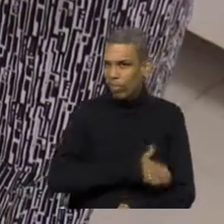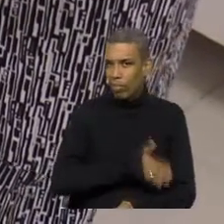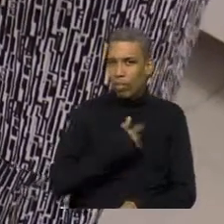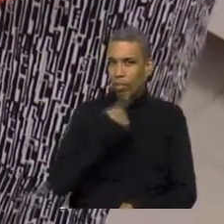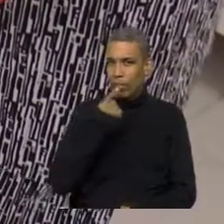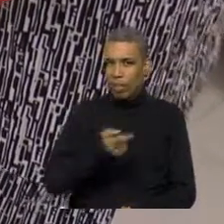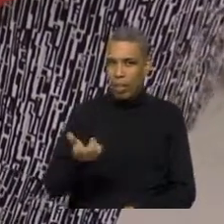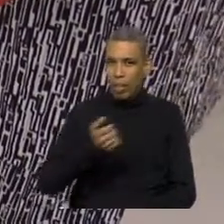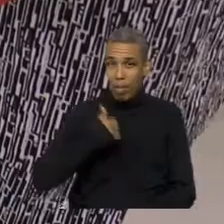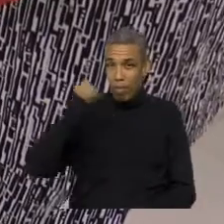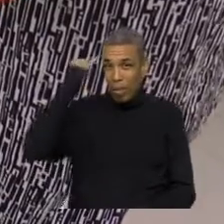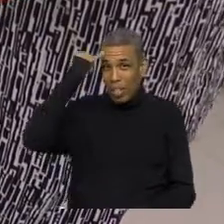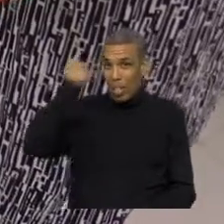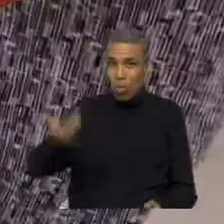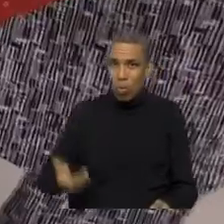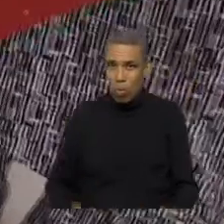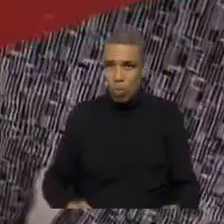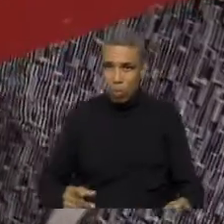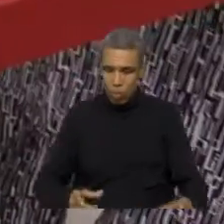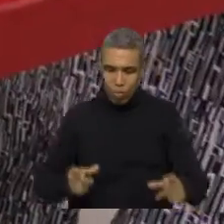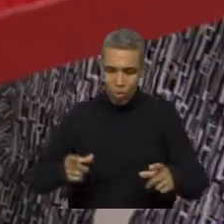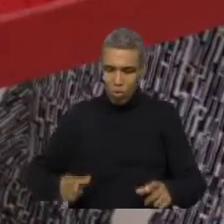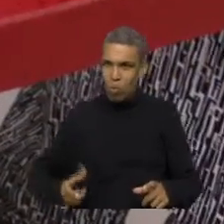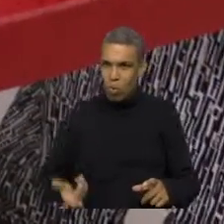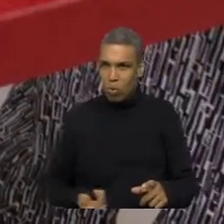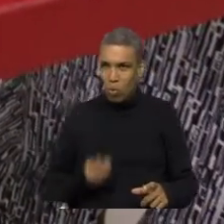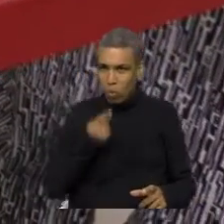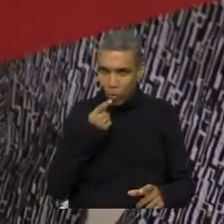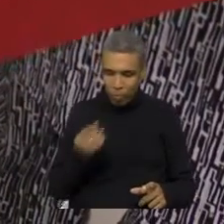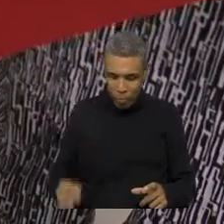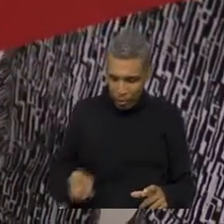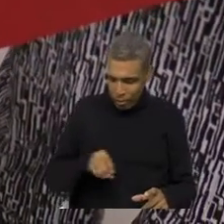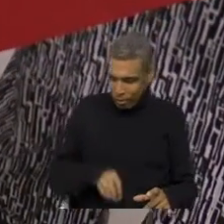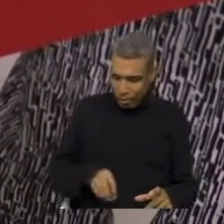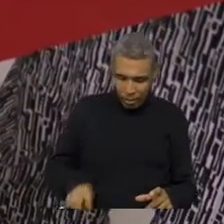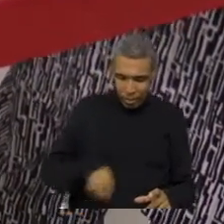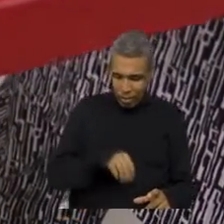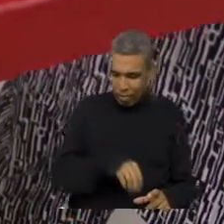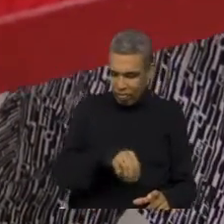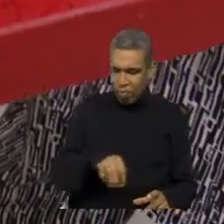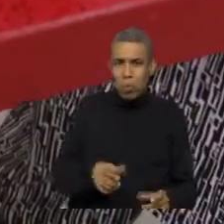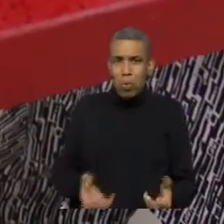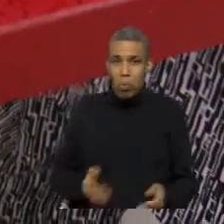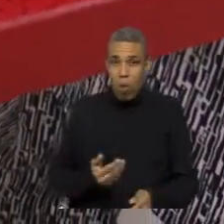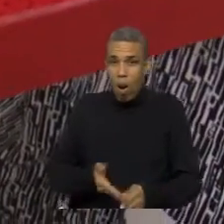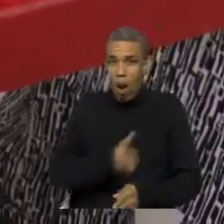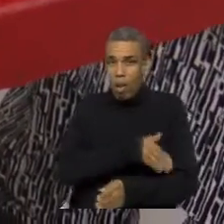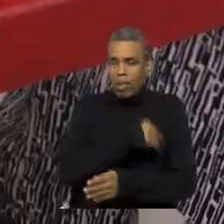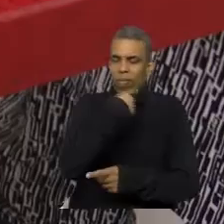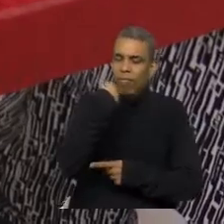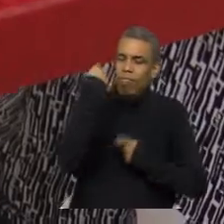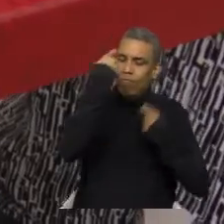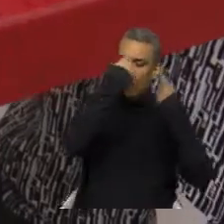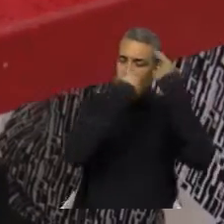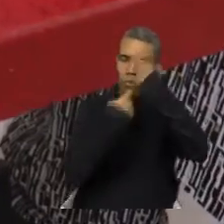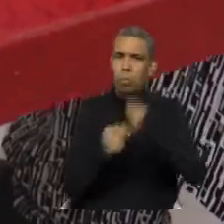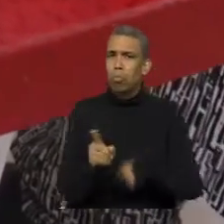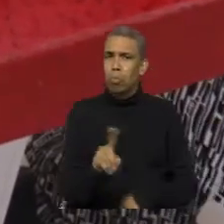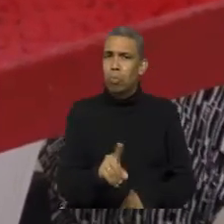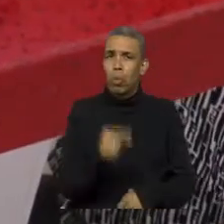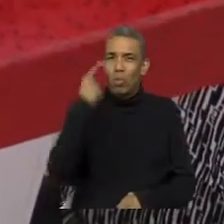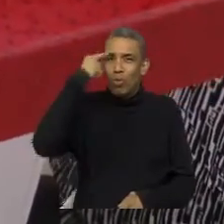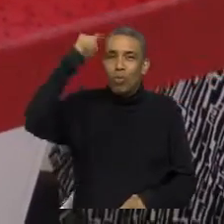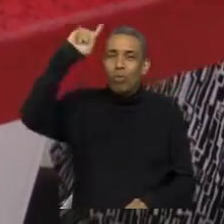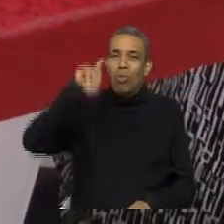que se inventa, por decirlo así, se crea. Tiene de pronto unas bases, unos conocimientos